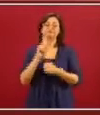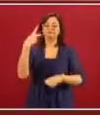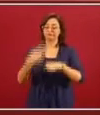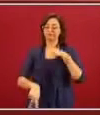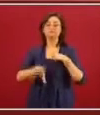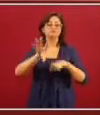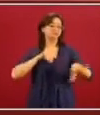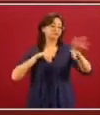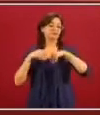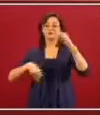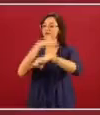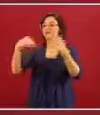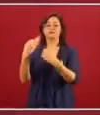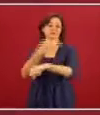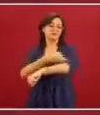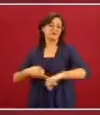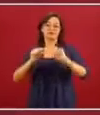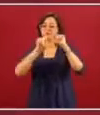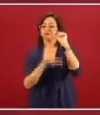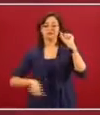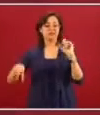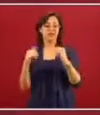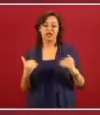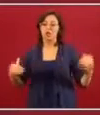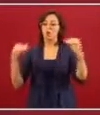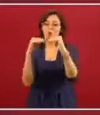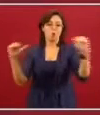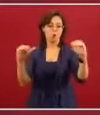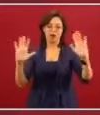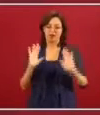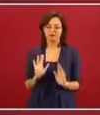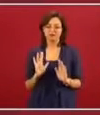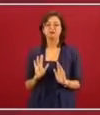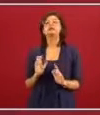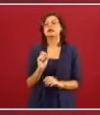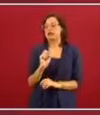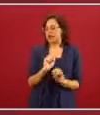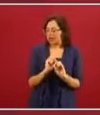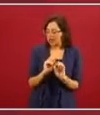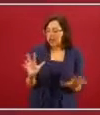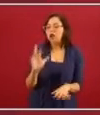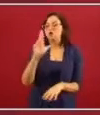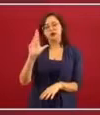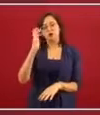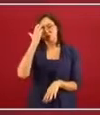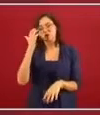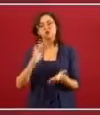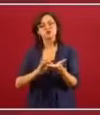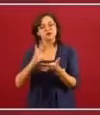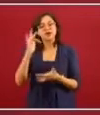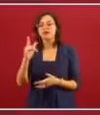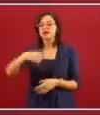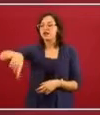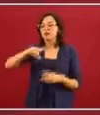familias. Desde luego el personal de salud, y vuelvo a mencionarlo con especial reconocimiento y agradecimiento por lo importante